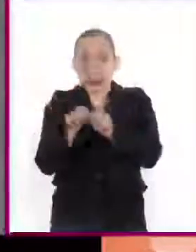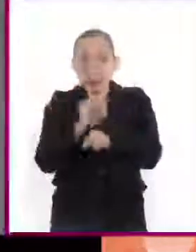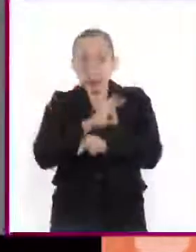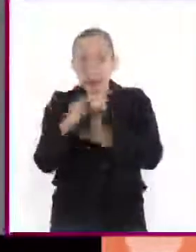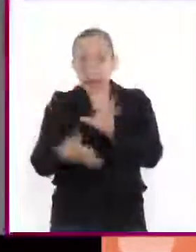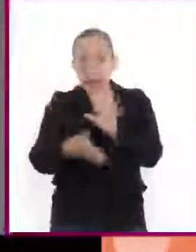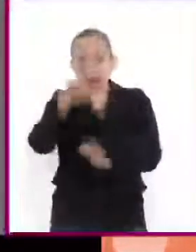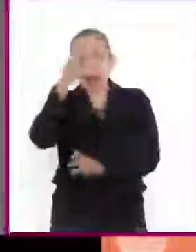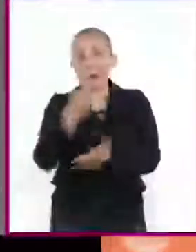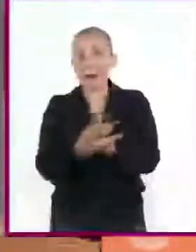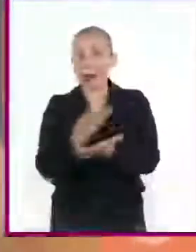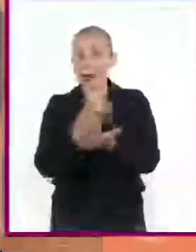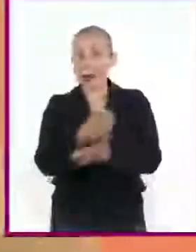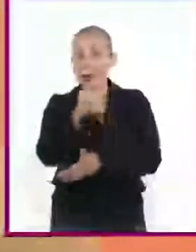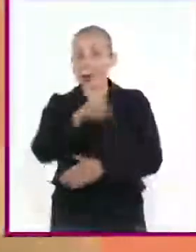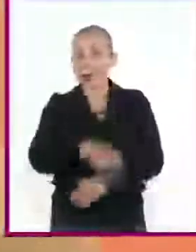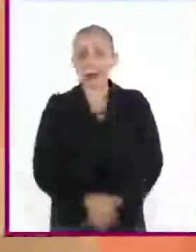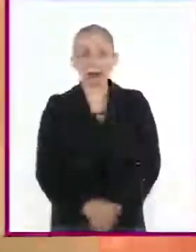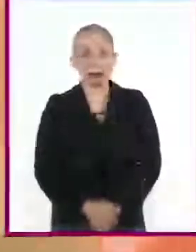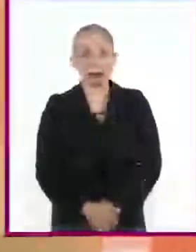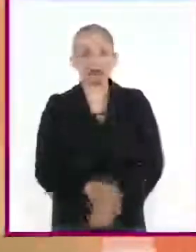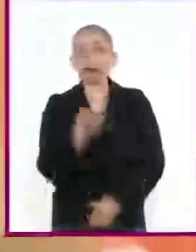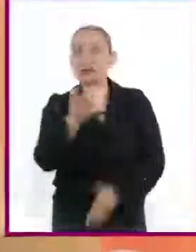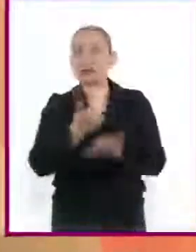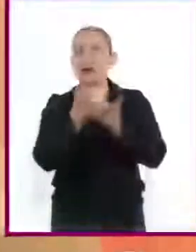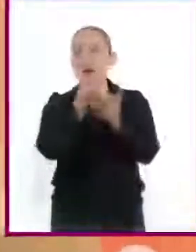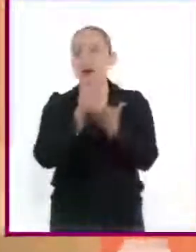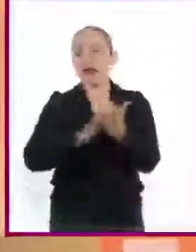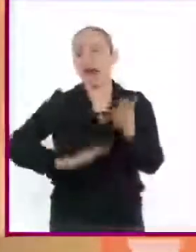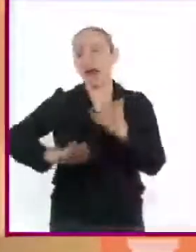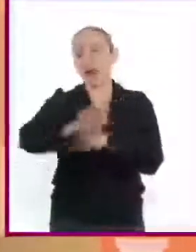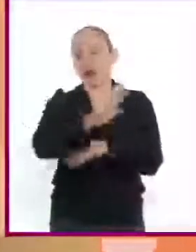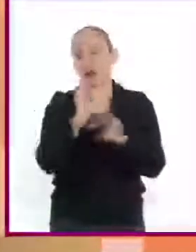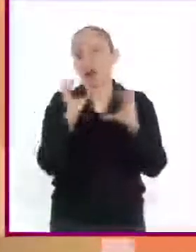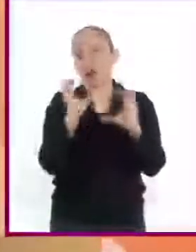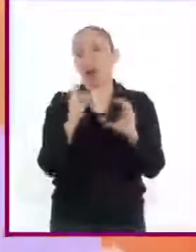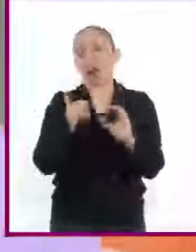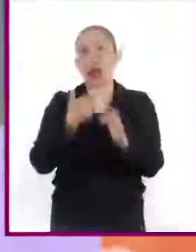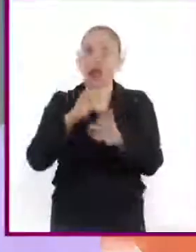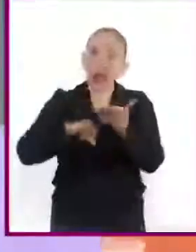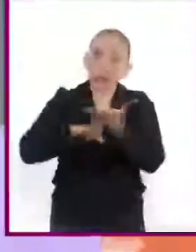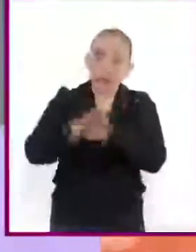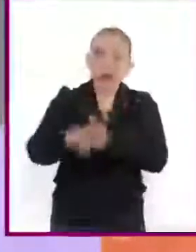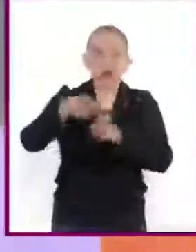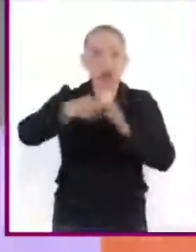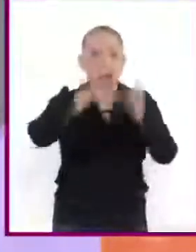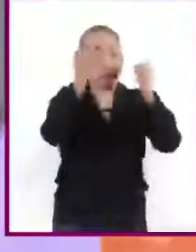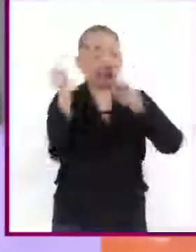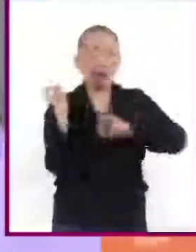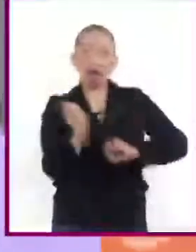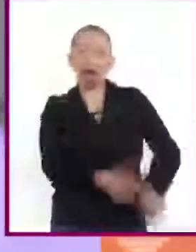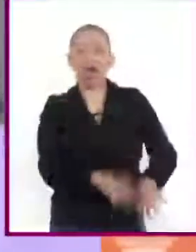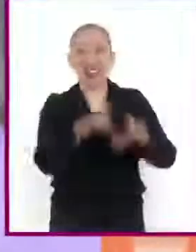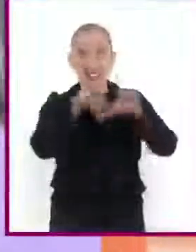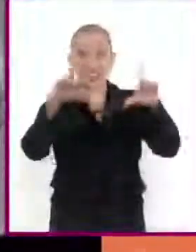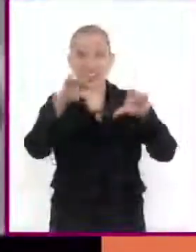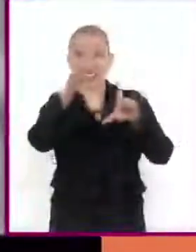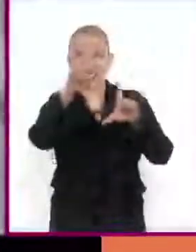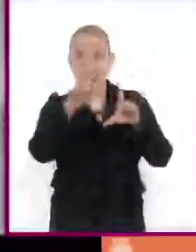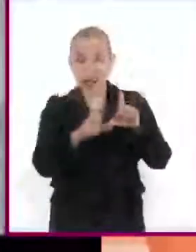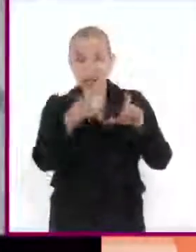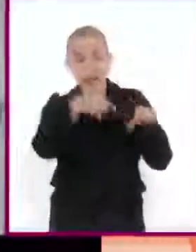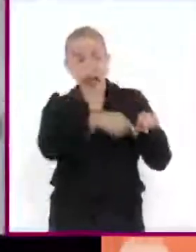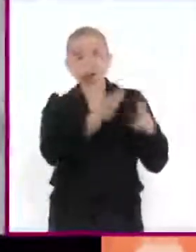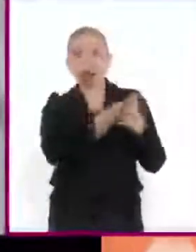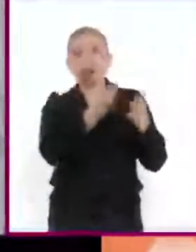posible recuperar este elemento. Esto ayuda a cuidar el ambiente porque se evita que, al ser desechada la radiografía, la